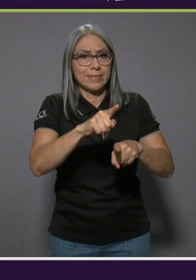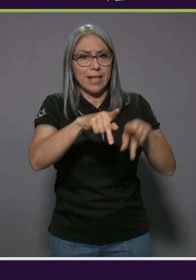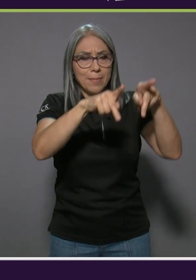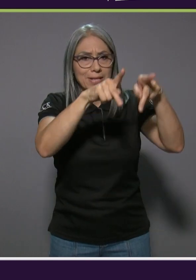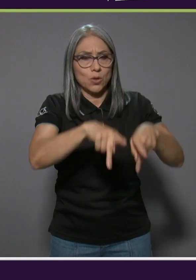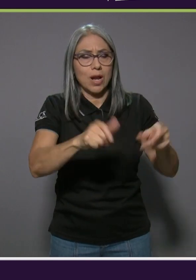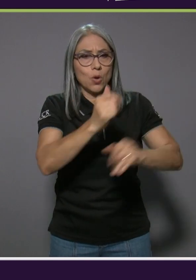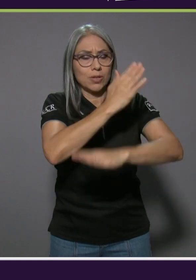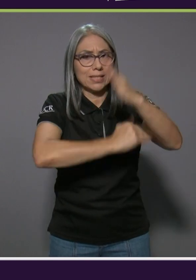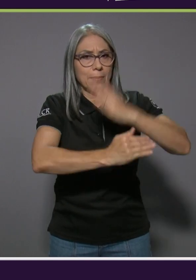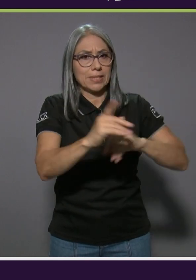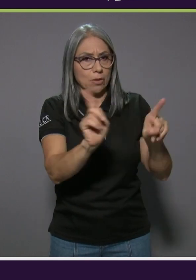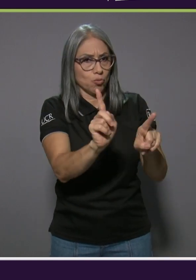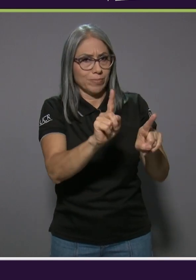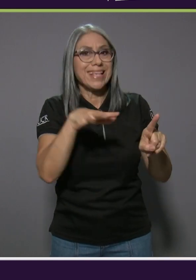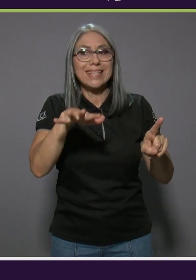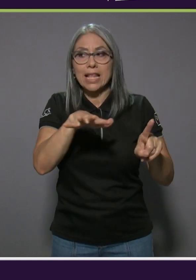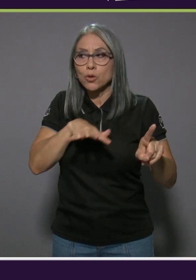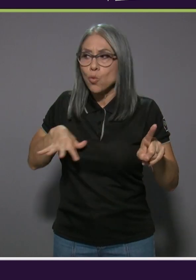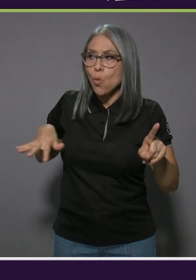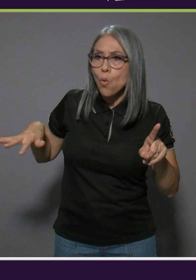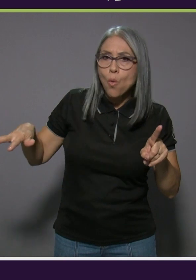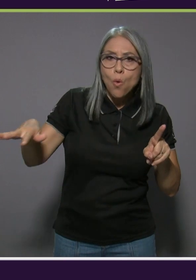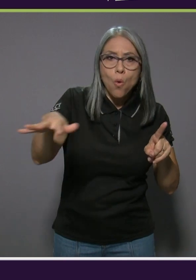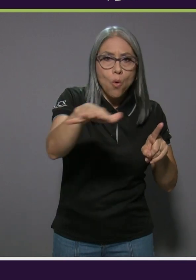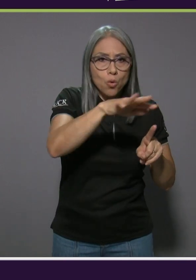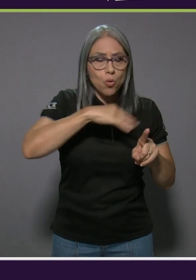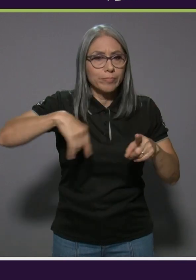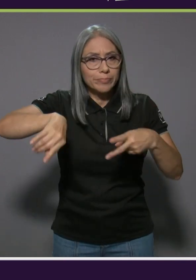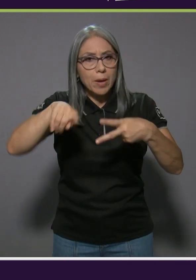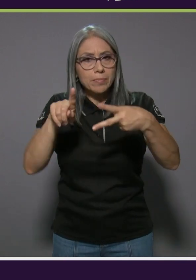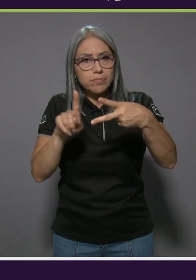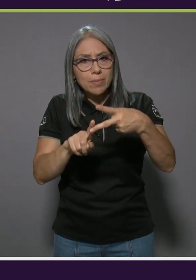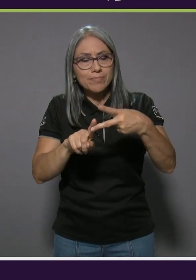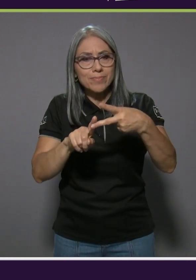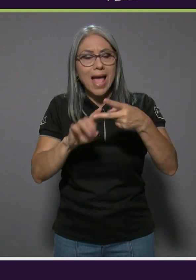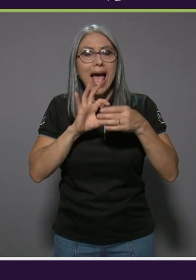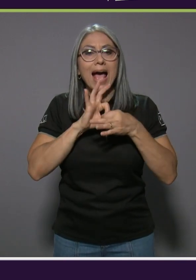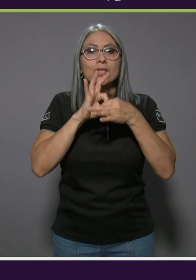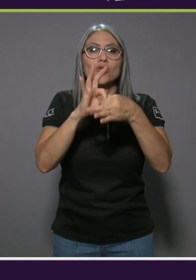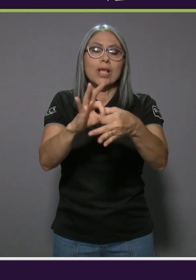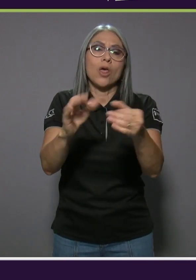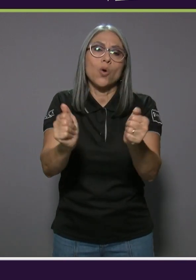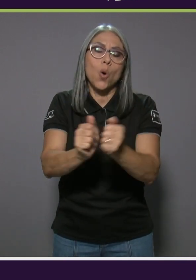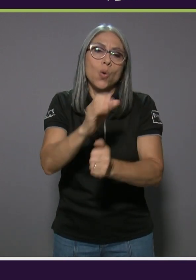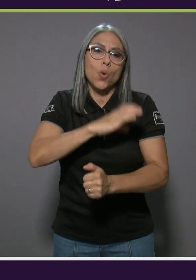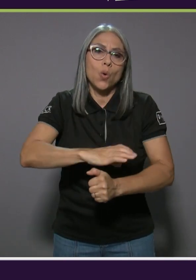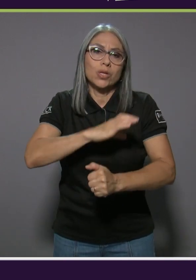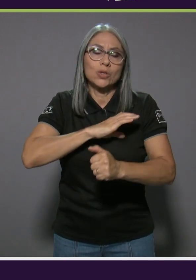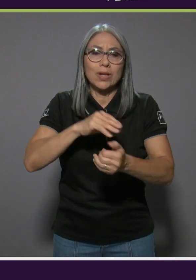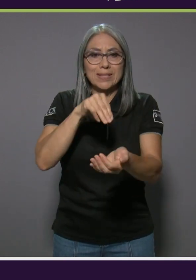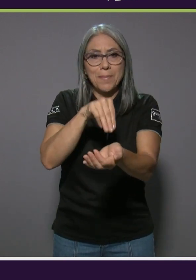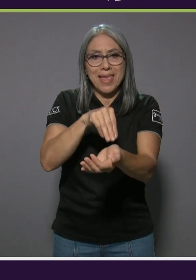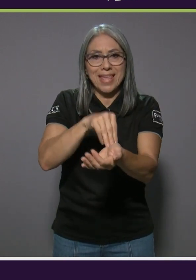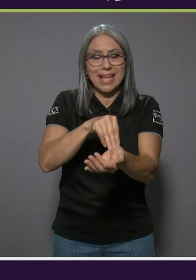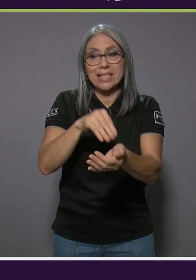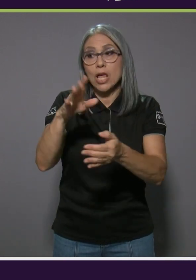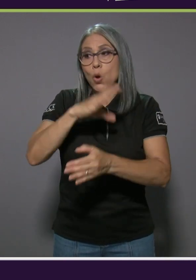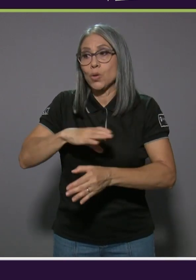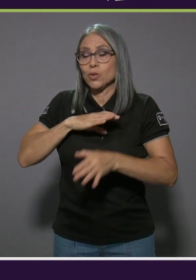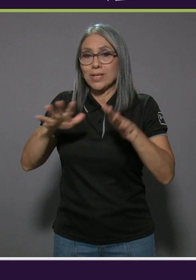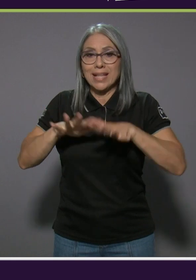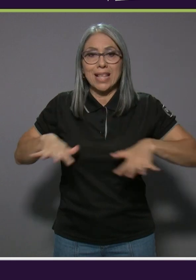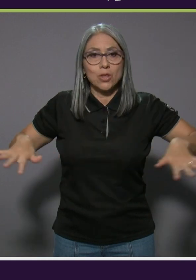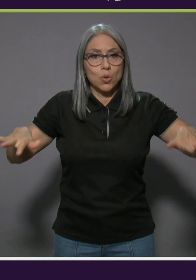es el primer punto. El segundo punto es el que está asociado a las condiciones médicas y a las de entorno. Nuevamente, puede hacer que una